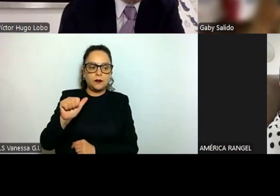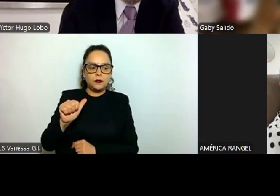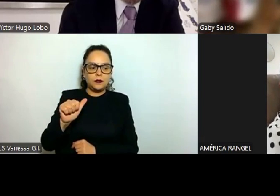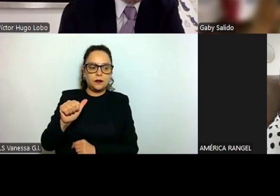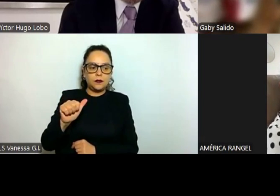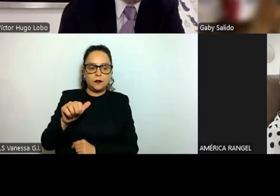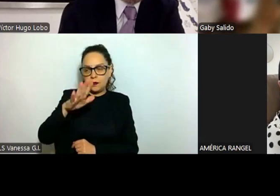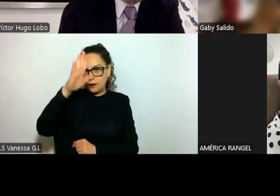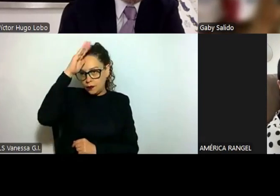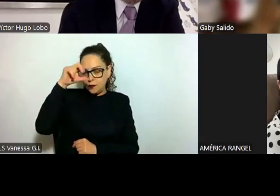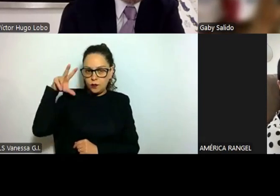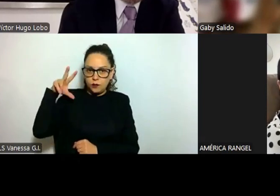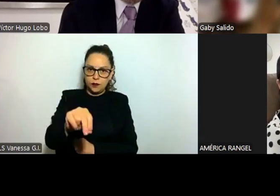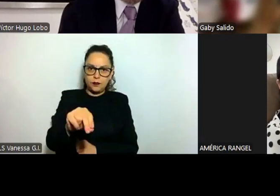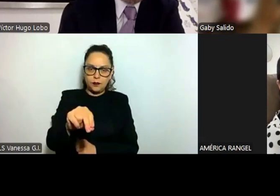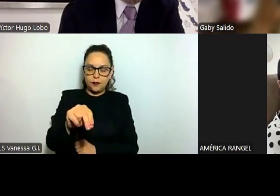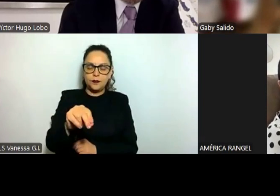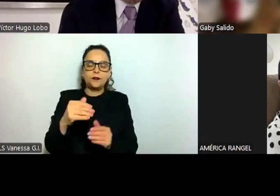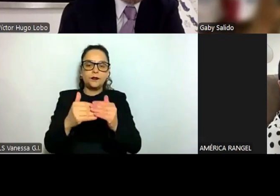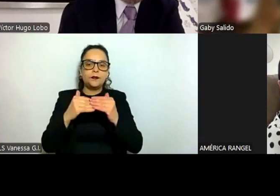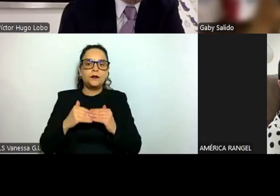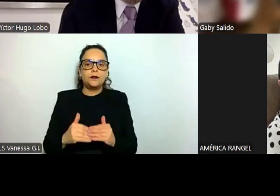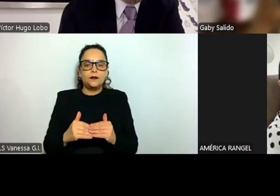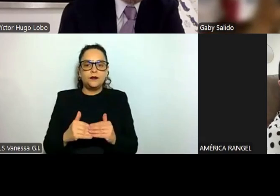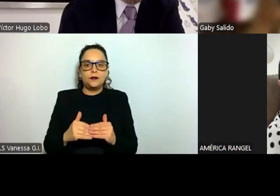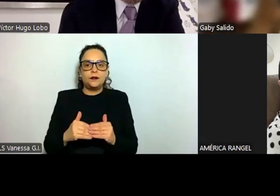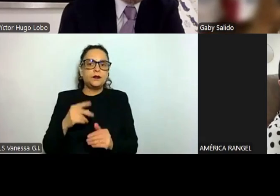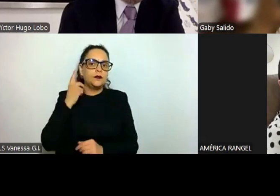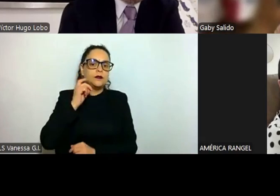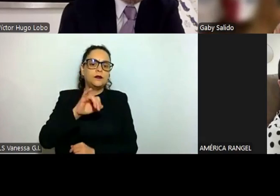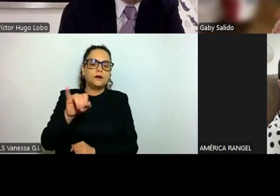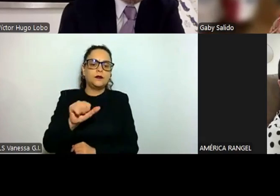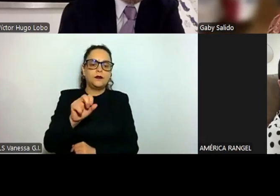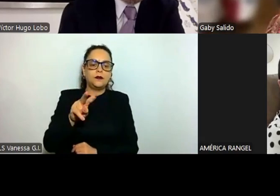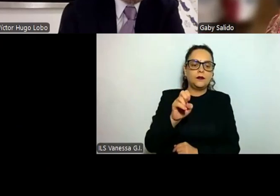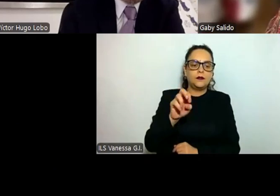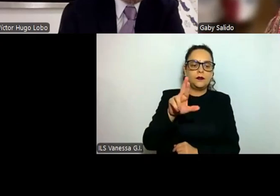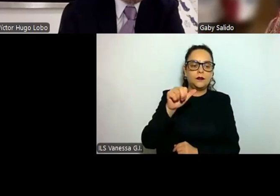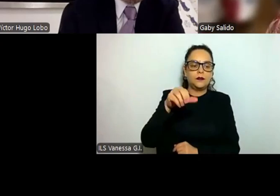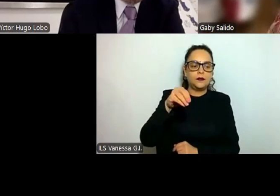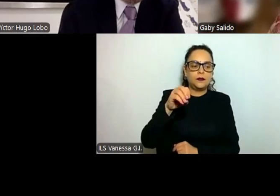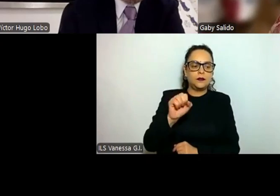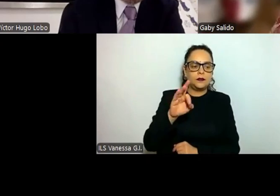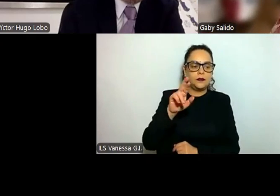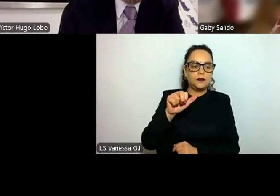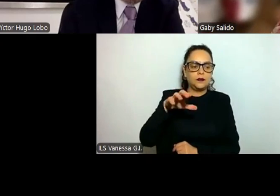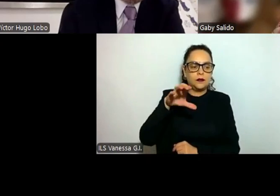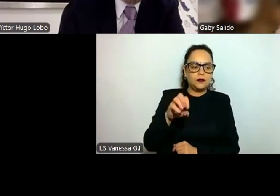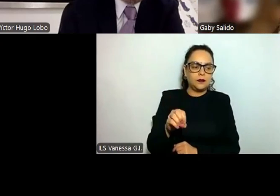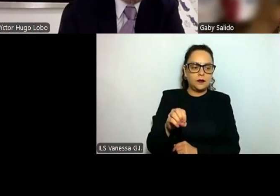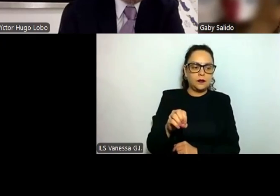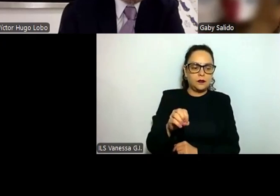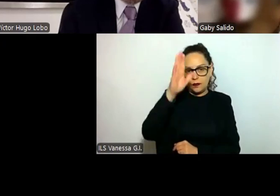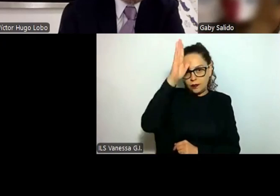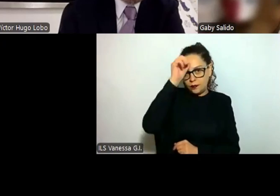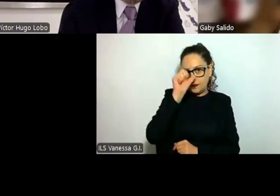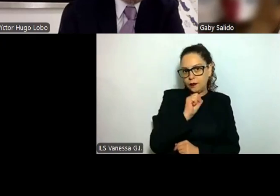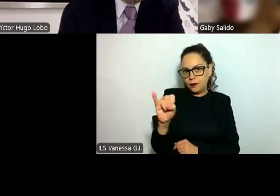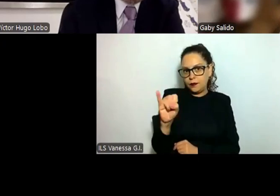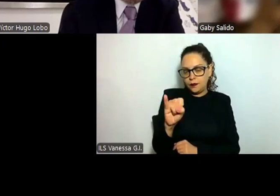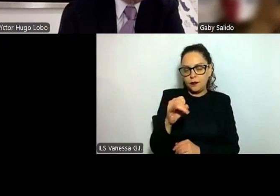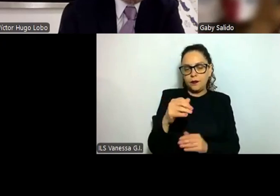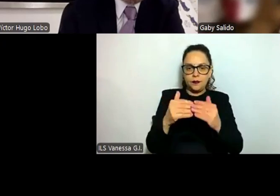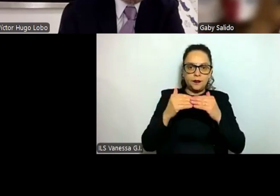contra. Gracias, diputada. Diputado Javier Ramos Franco. Javier Ramos Franco en pro.